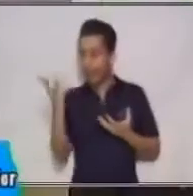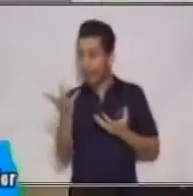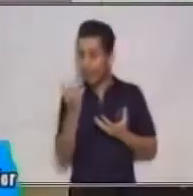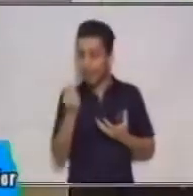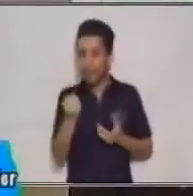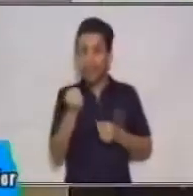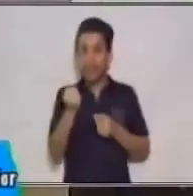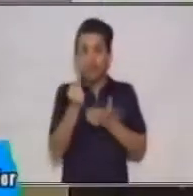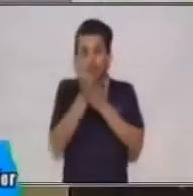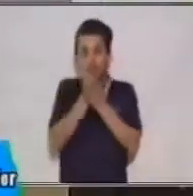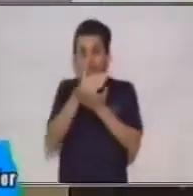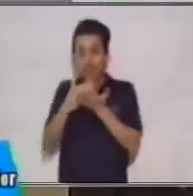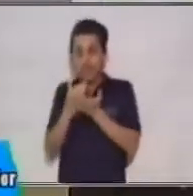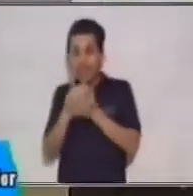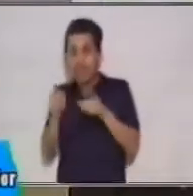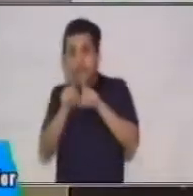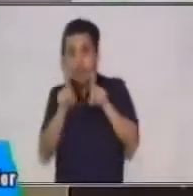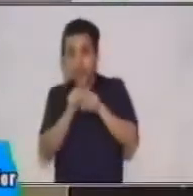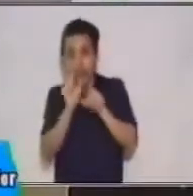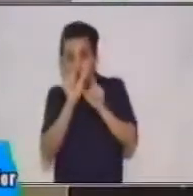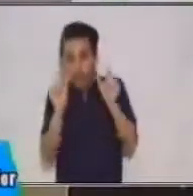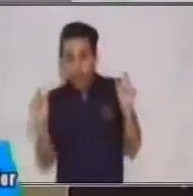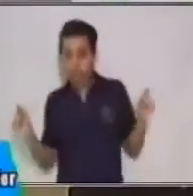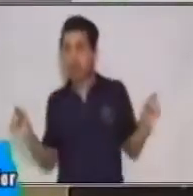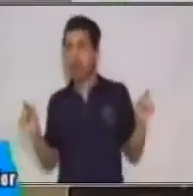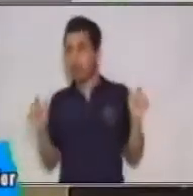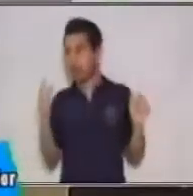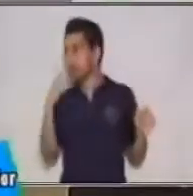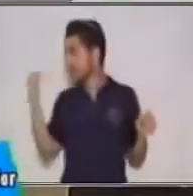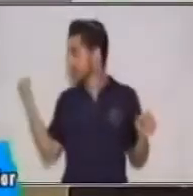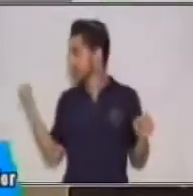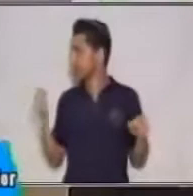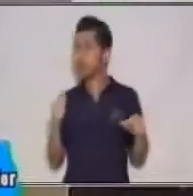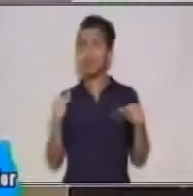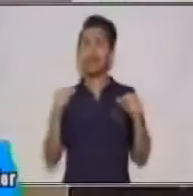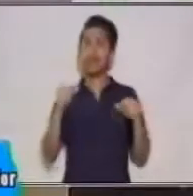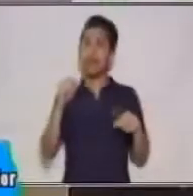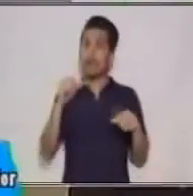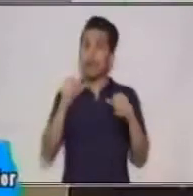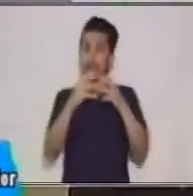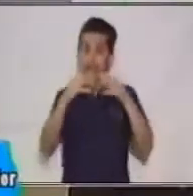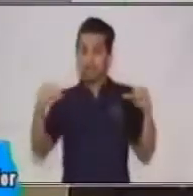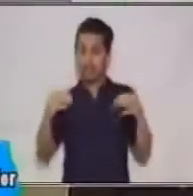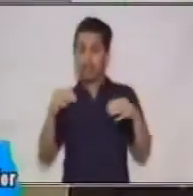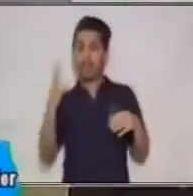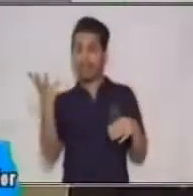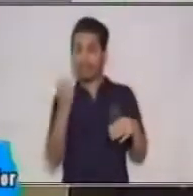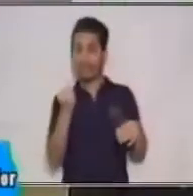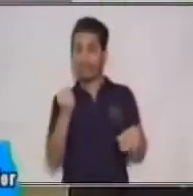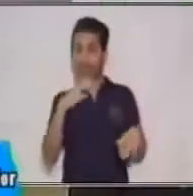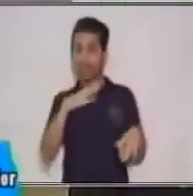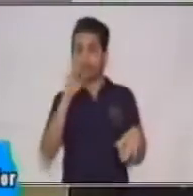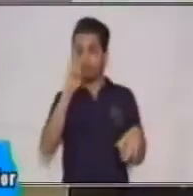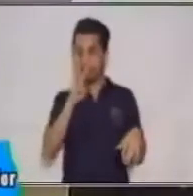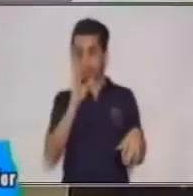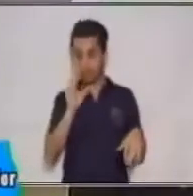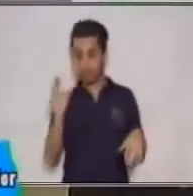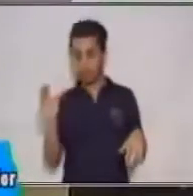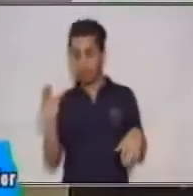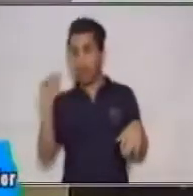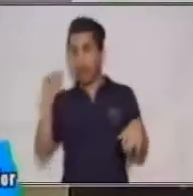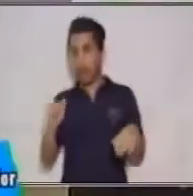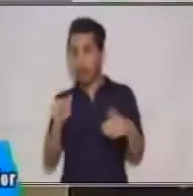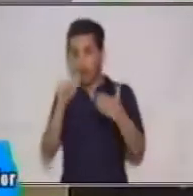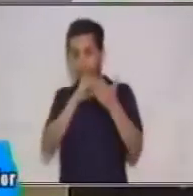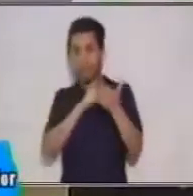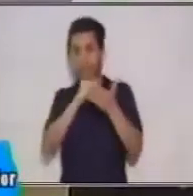iguales. Esto era un entero y yo lo dividí en tres partes iguales y pinté una sola parte. Ahora